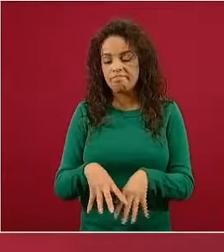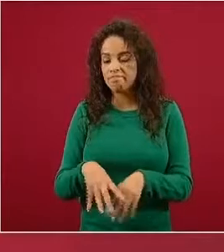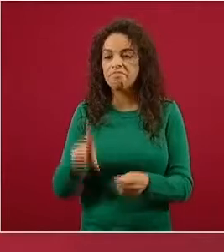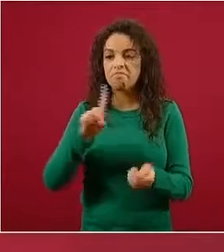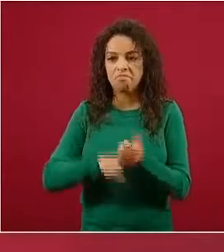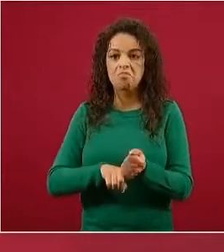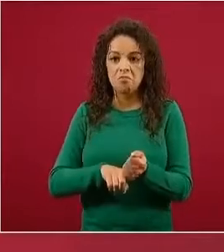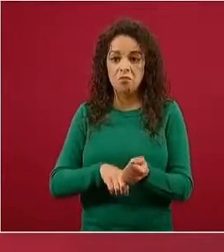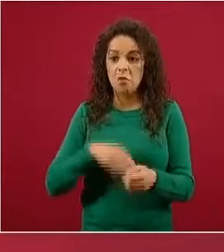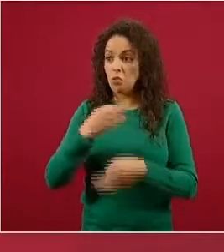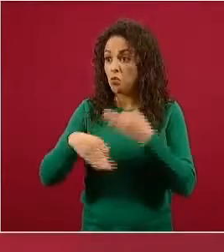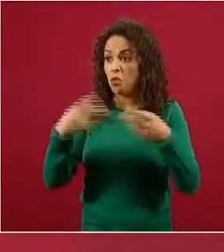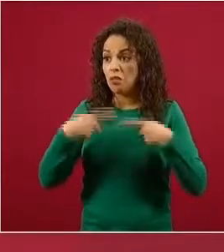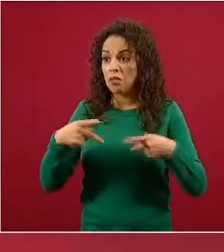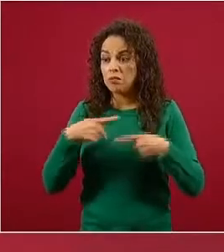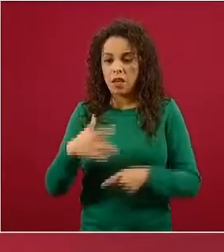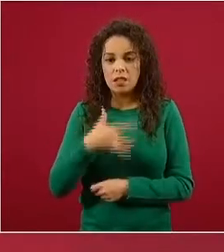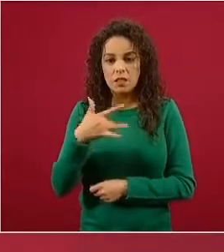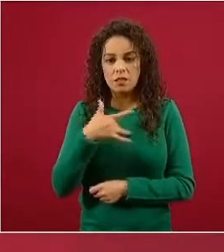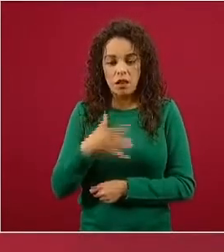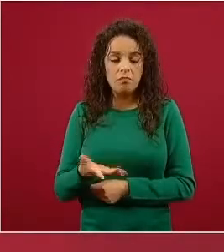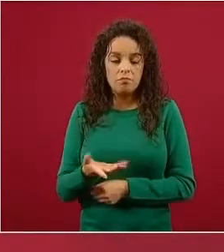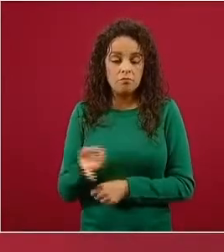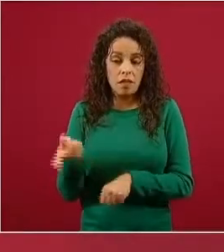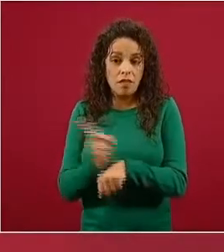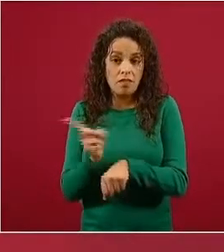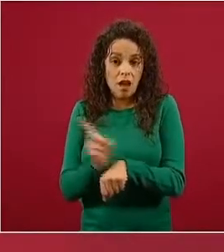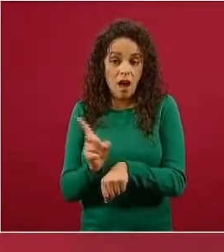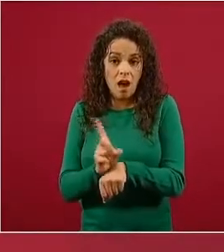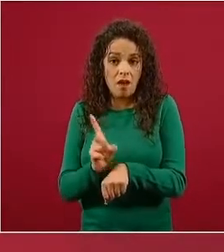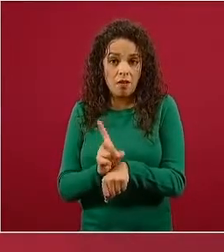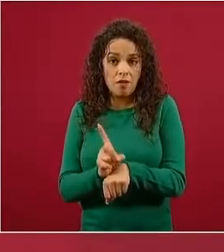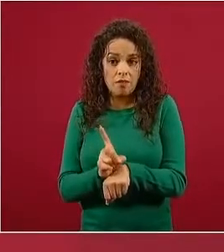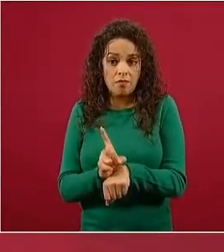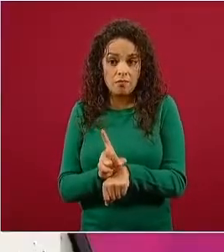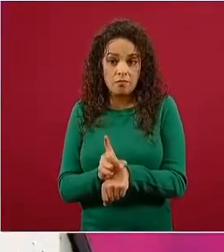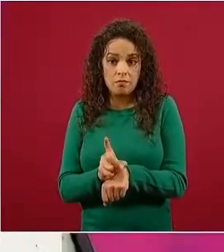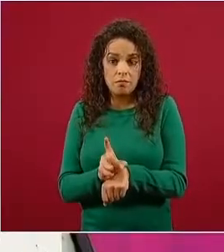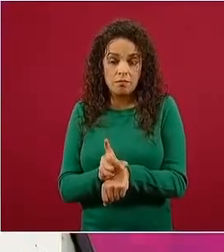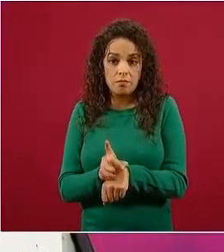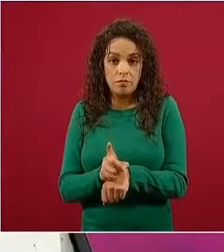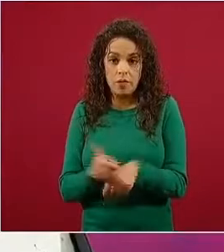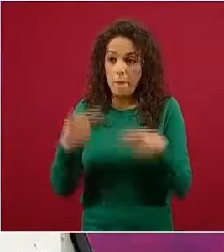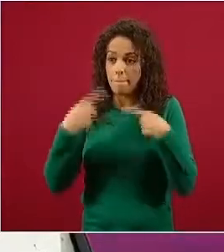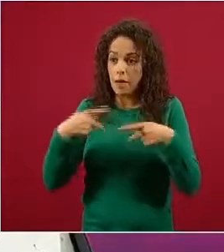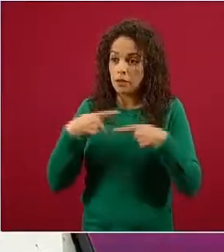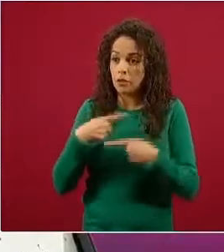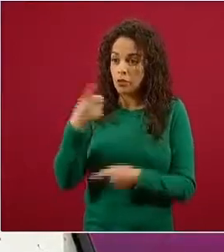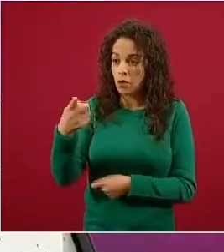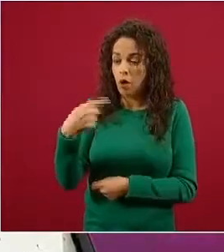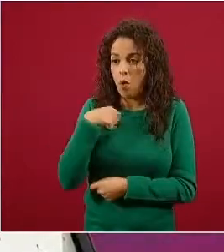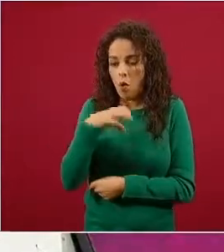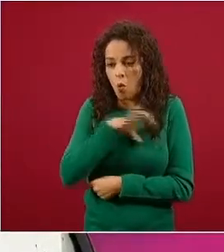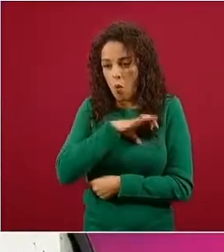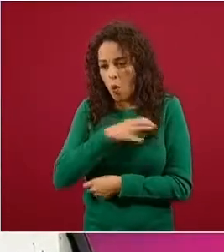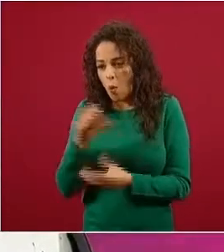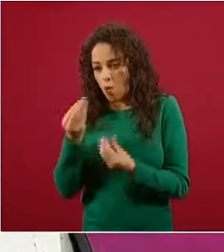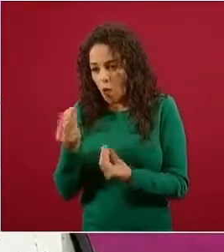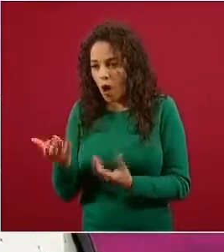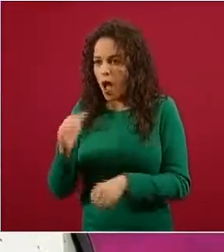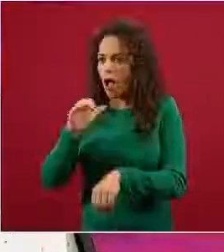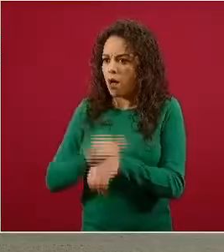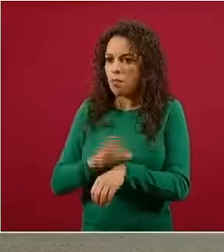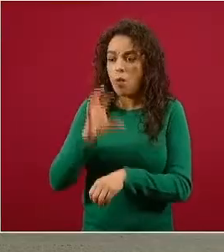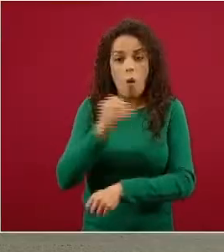línea de la vida, está el 01800-911-2000, que además está conectada con otras líneas, y en el micrositio se